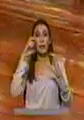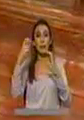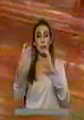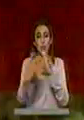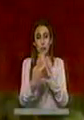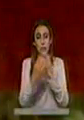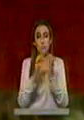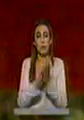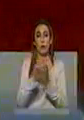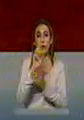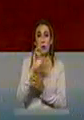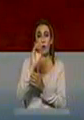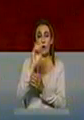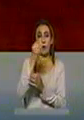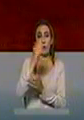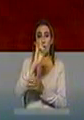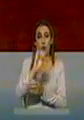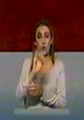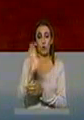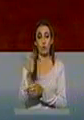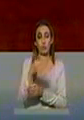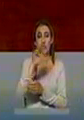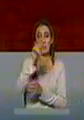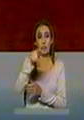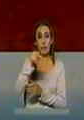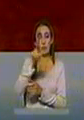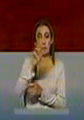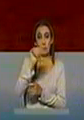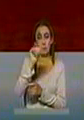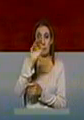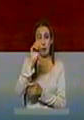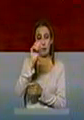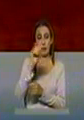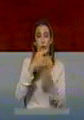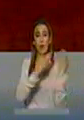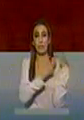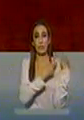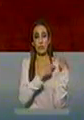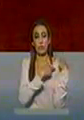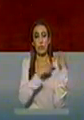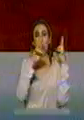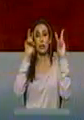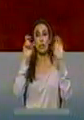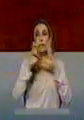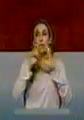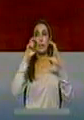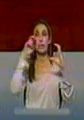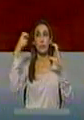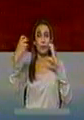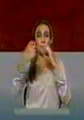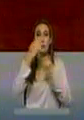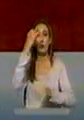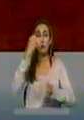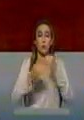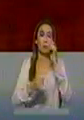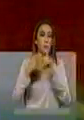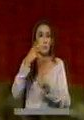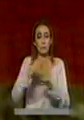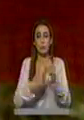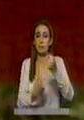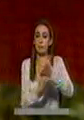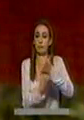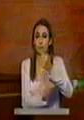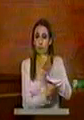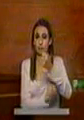Holguín, la actual funcionaria encargada del tema del sector turístico, quien ha trabajado durante estos últimos meses en el fortalecimiento de